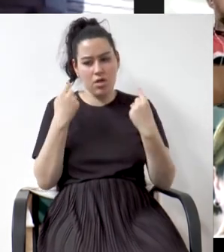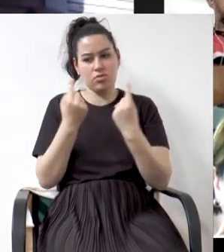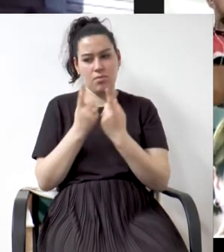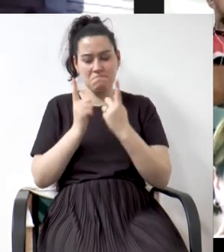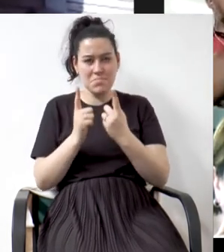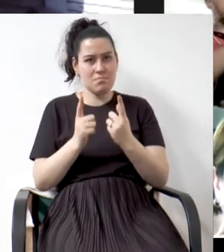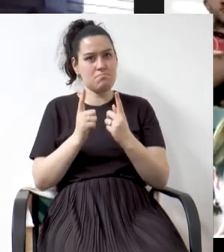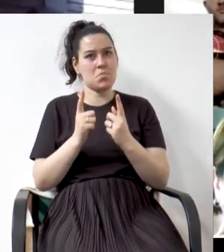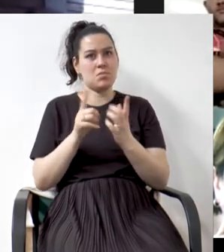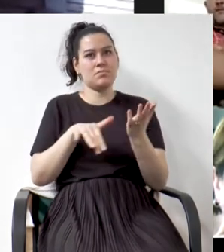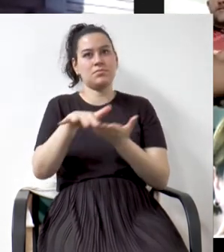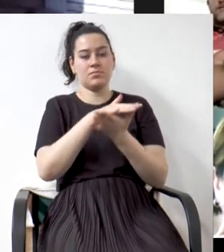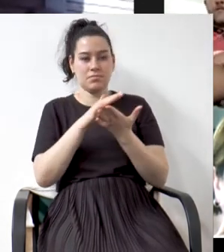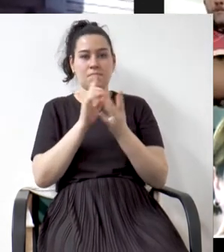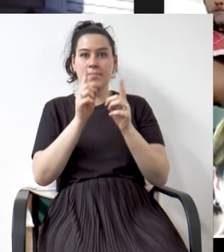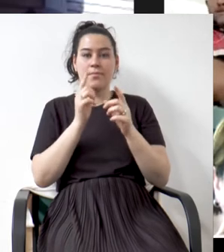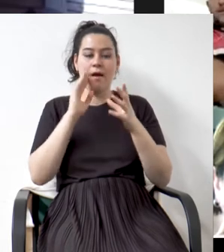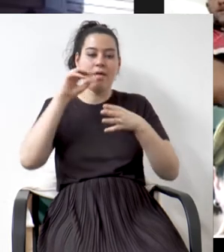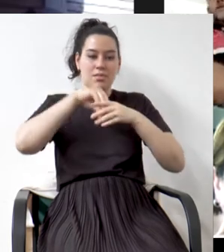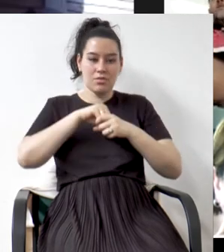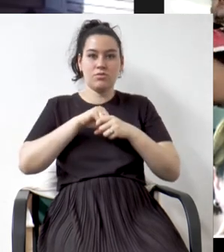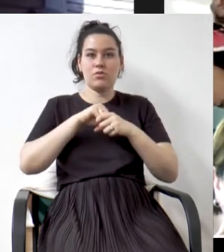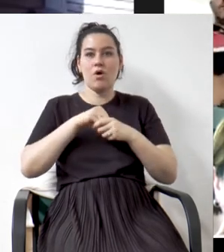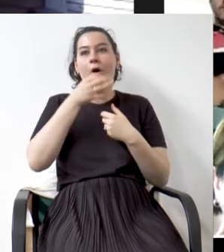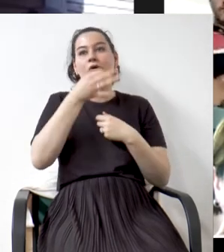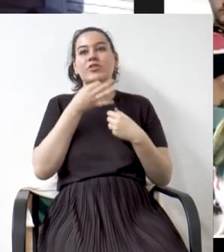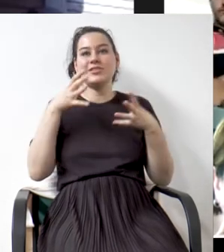pasa, y sobre todo los que estamos parados en el Consejo Directivo Central.